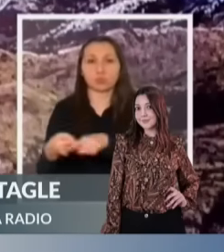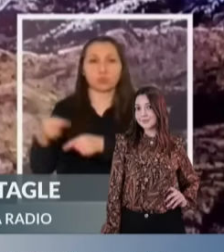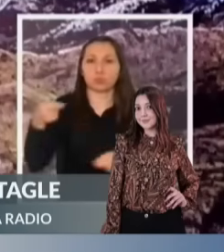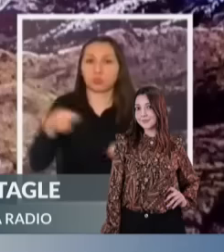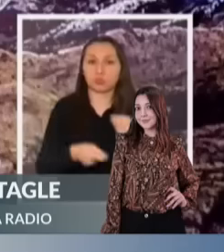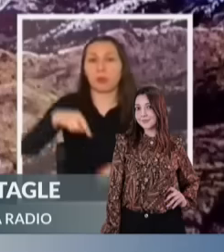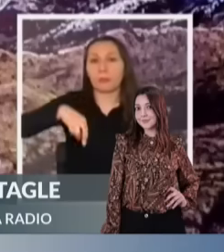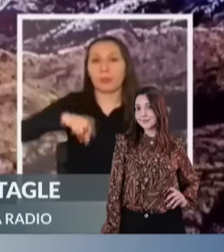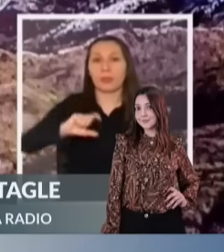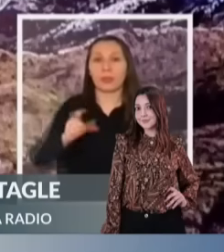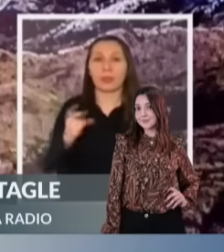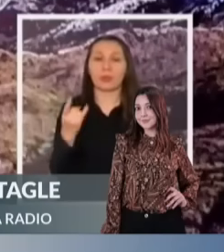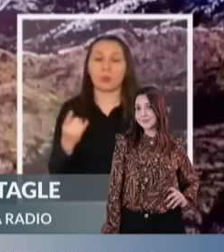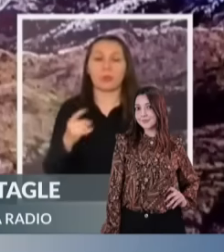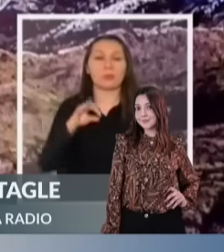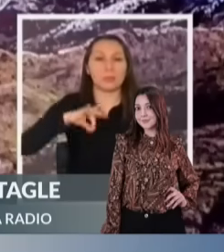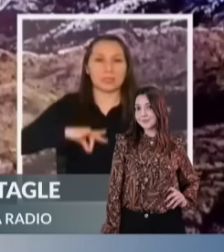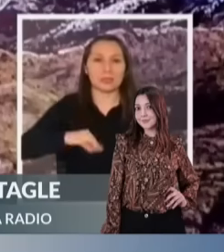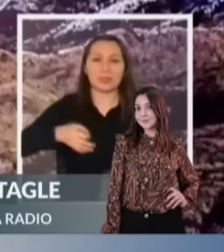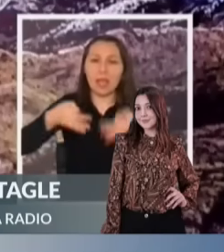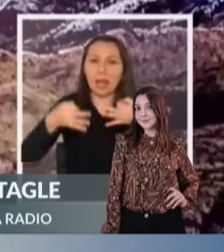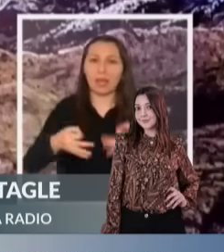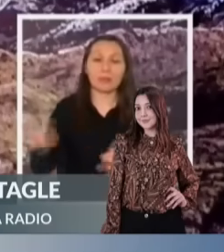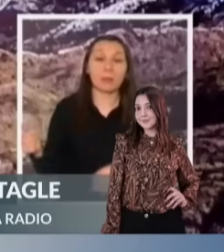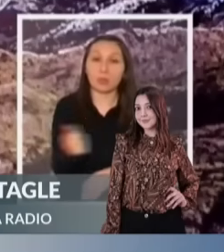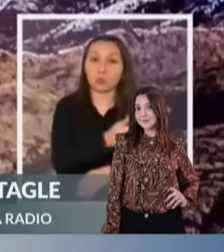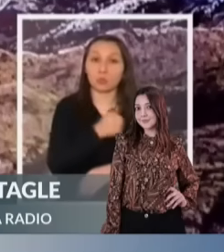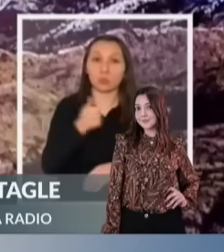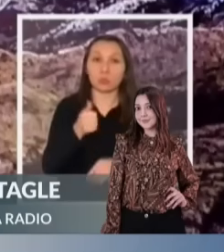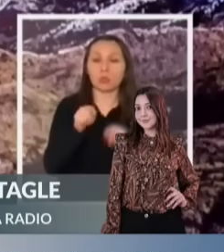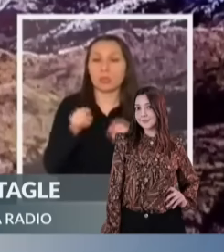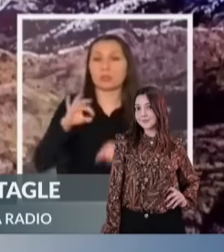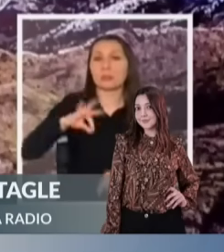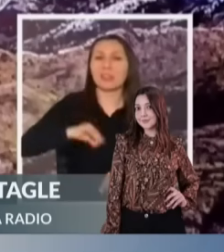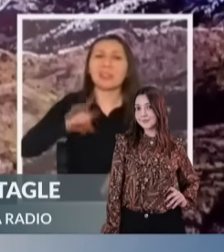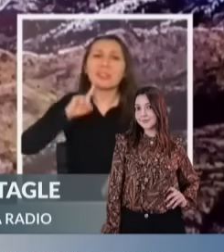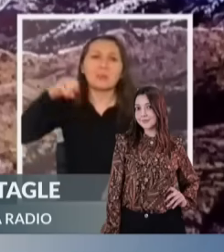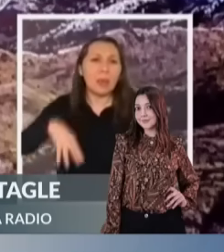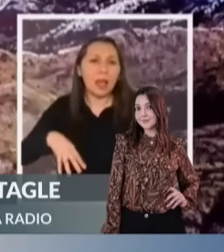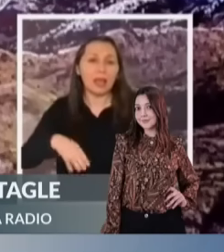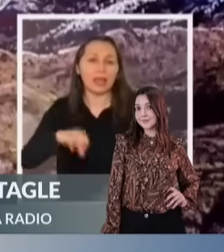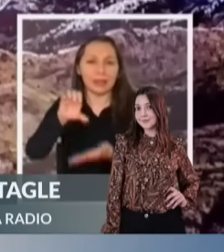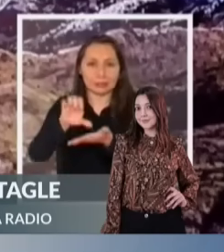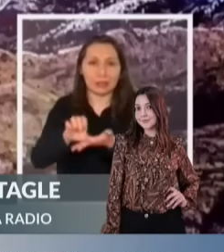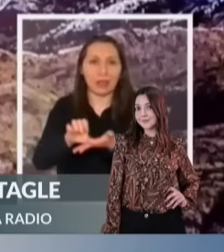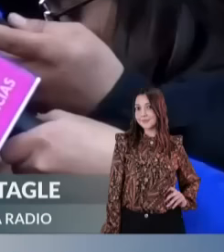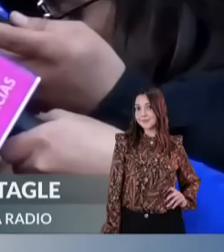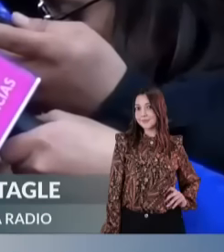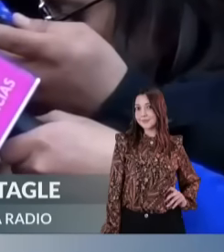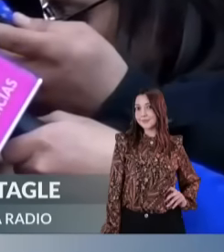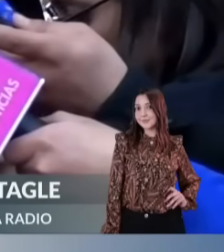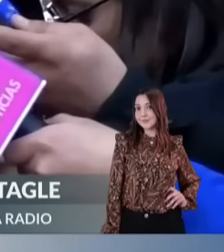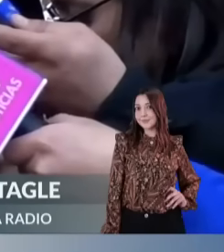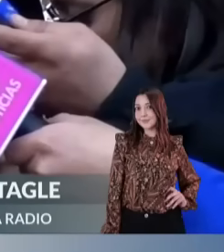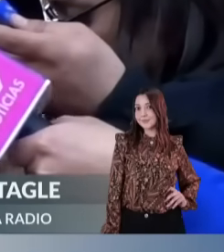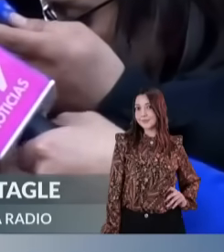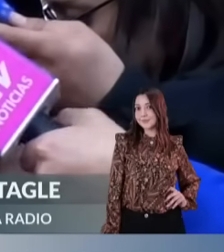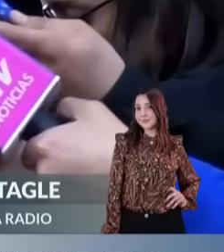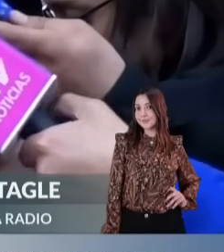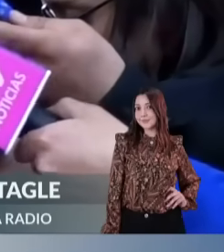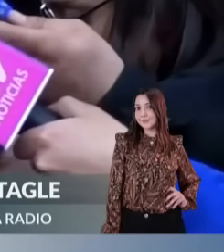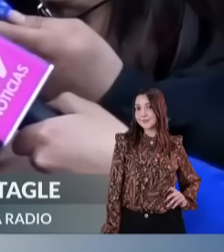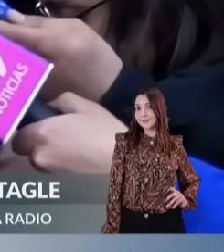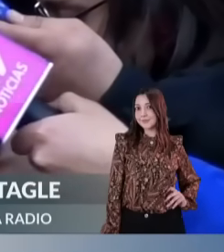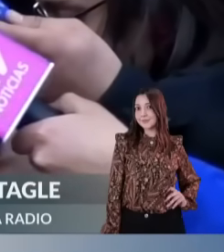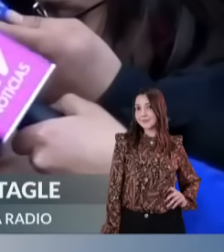Dice, son dos cosas distintas. Cuando uno asume un cargo, asume las consecuencias de la ley, ¿es razonable que las autoridades estén